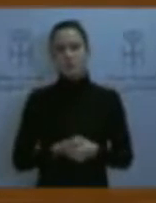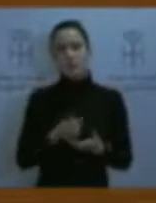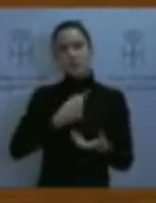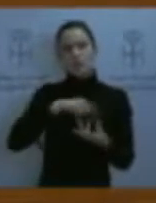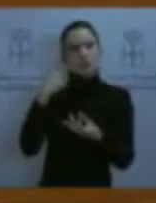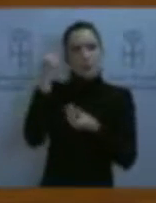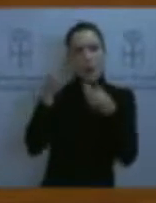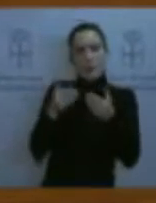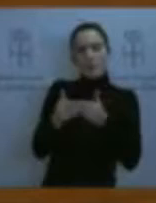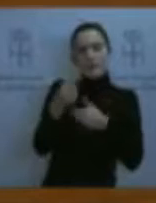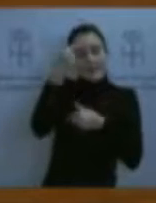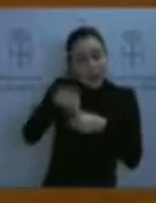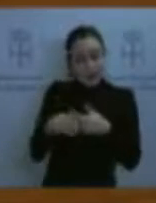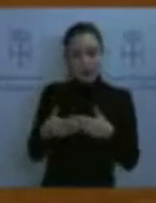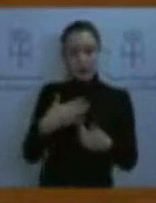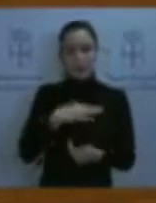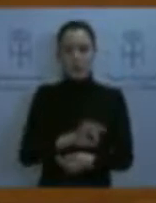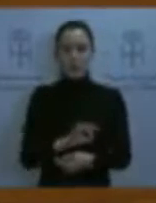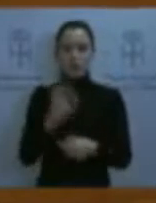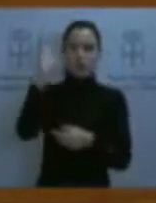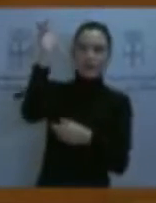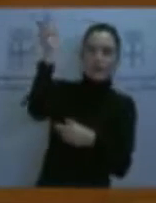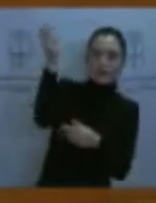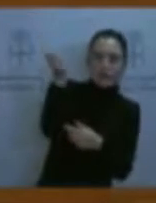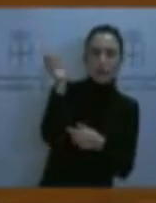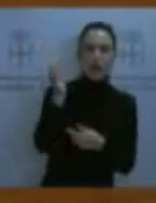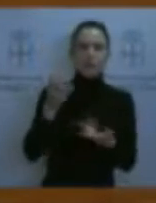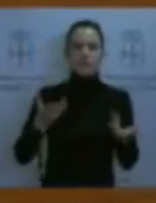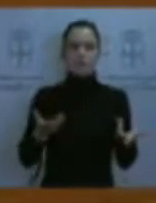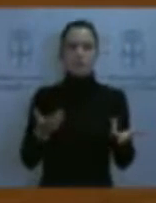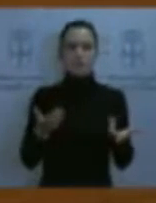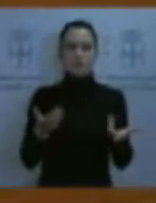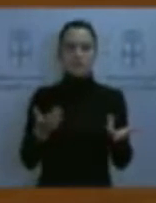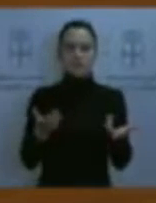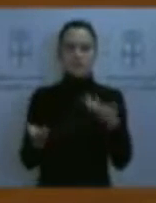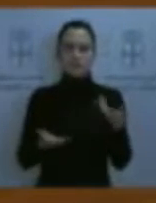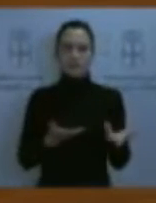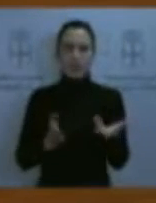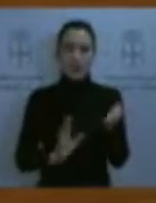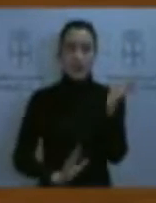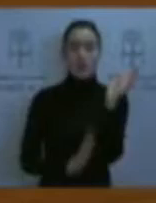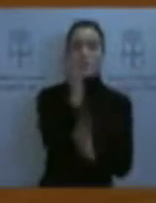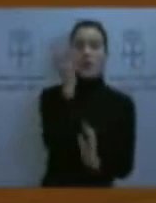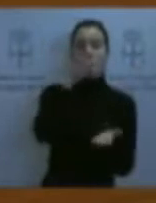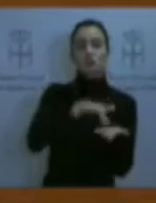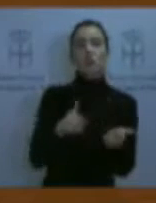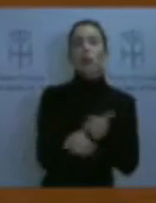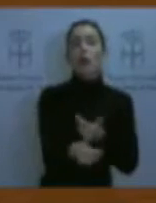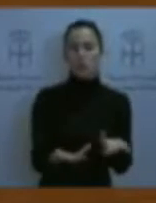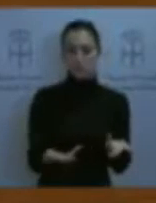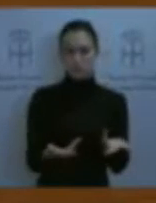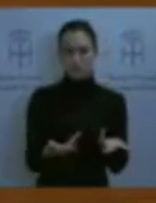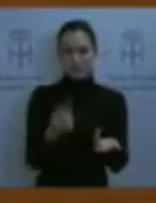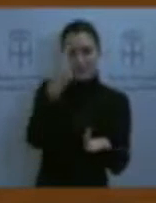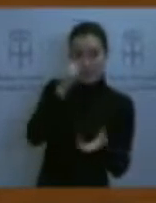climatológicamente o meteorológicamente el momento en el que se va a quemar. El patrón es predecible. Por lo tanto,